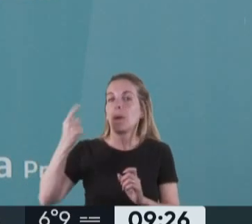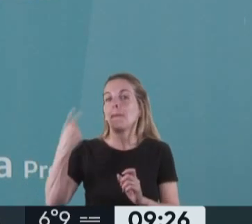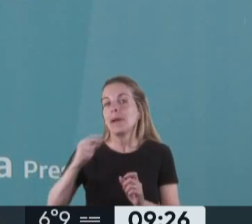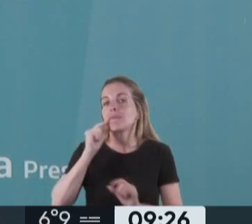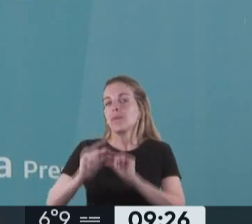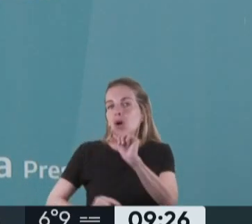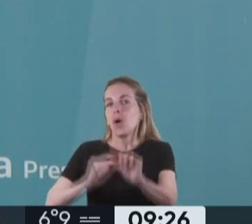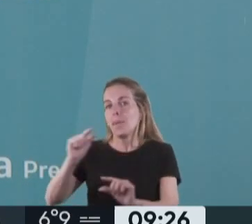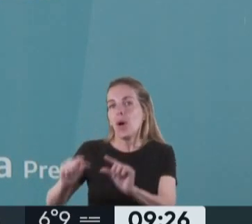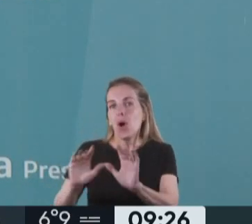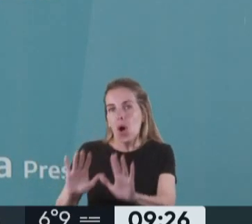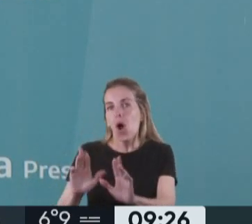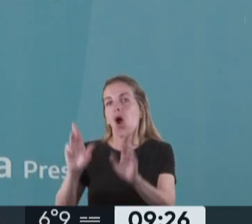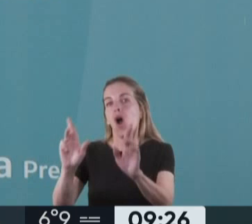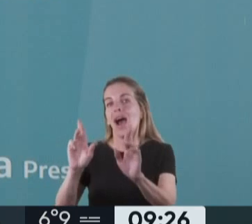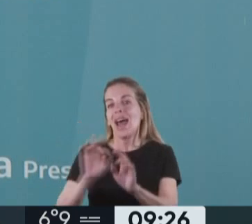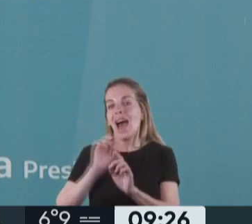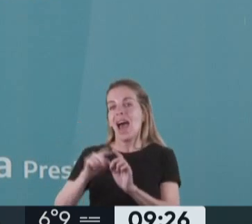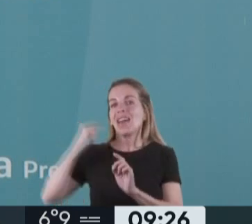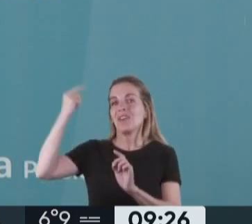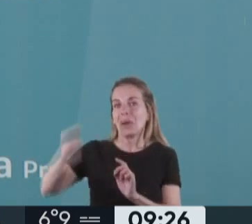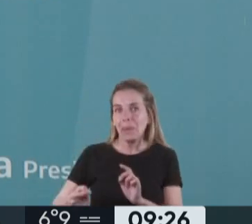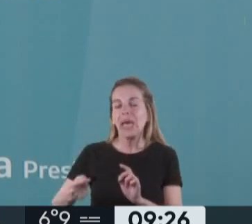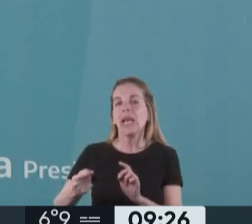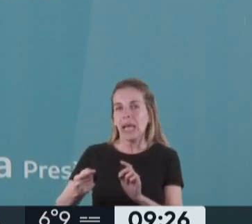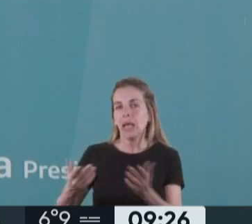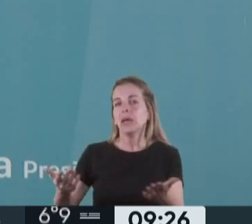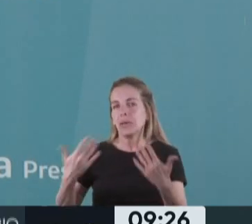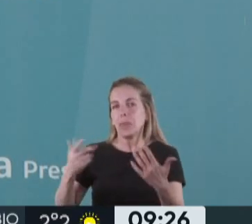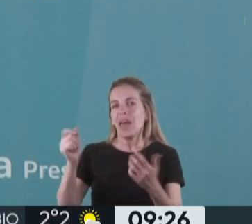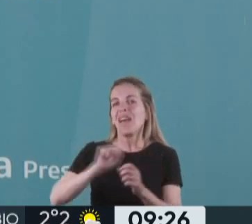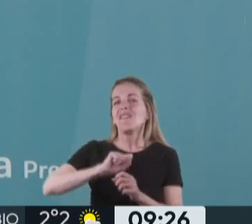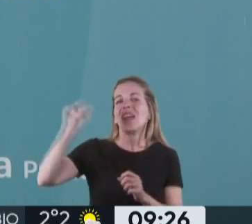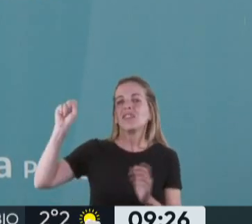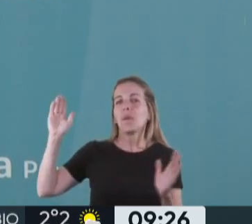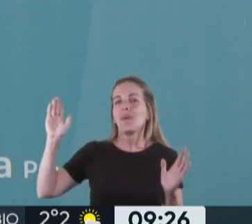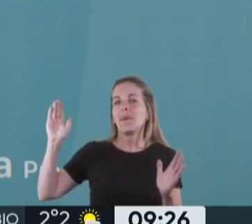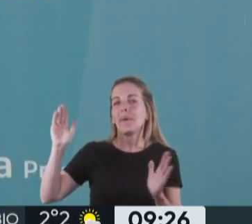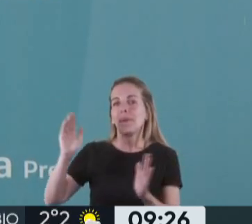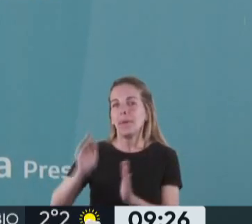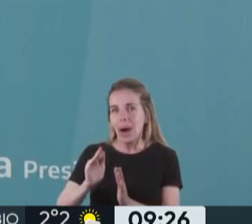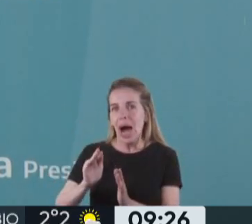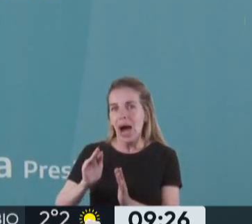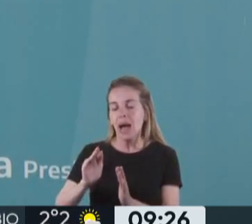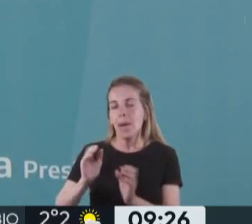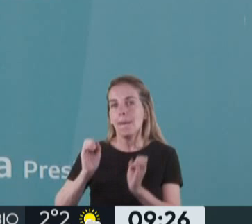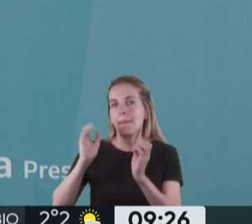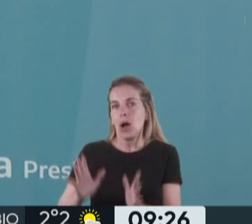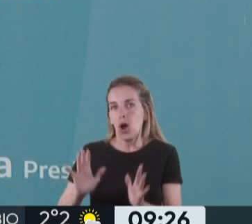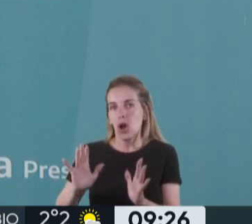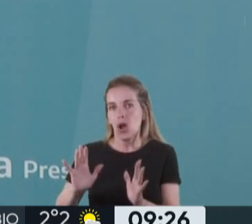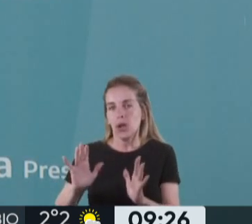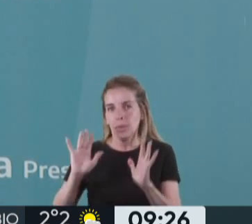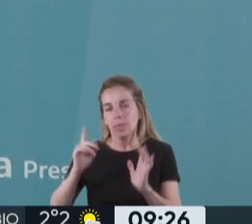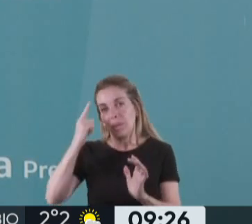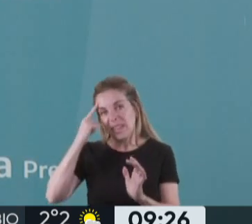sendero y esperamos que realmente el año próximo tengamos un descenso mucho más fuerte de lo que tenemos hasta ahora, y creemos que vamos en el